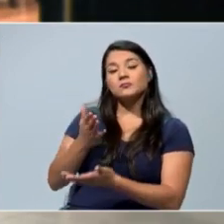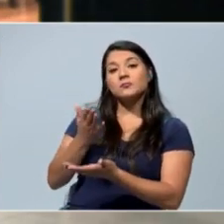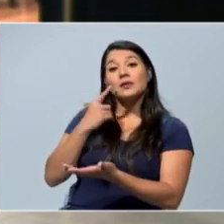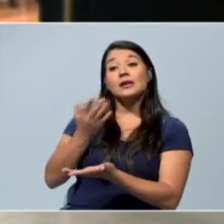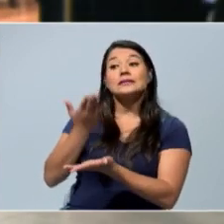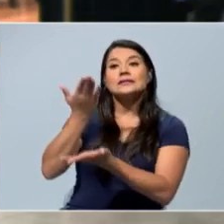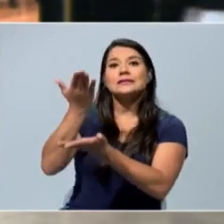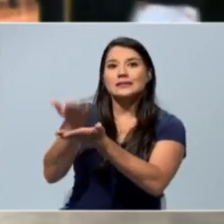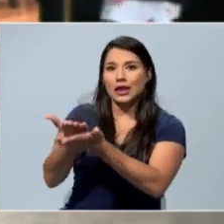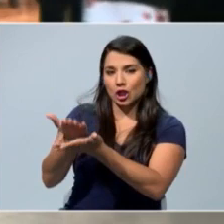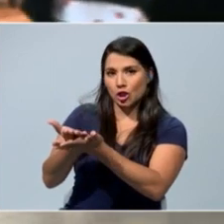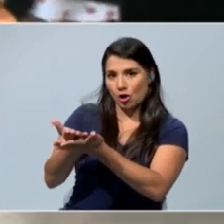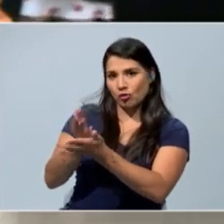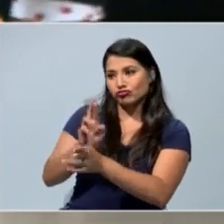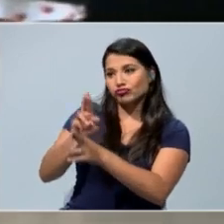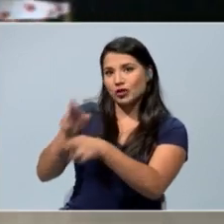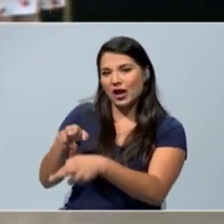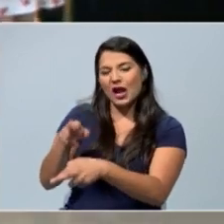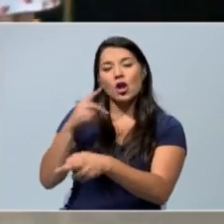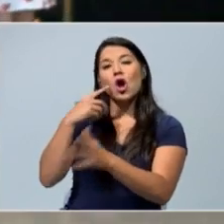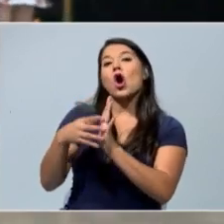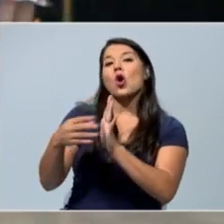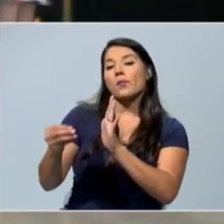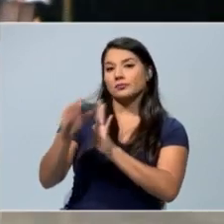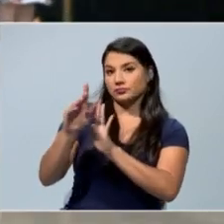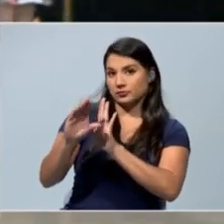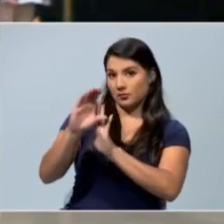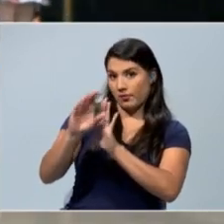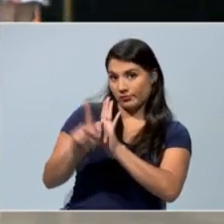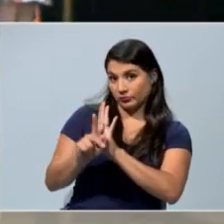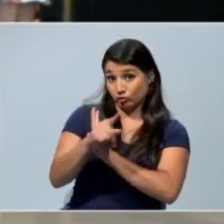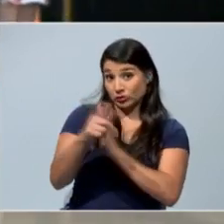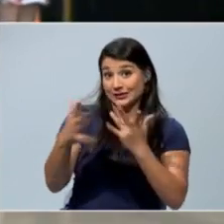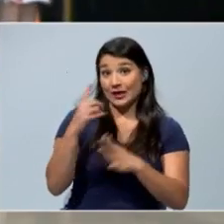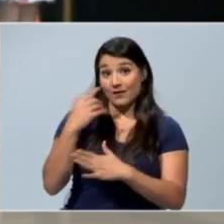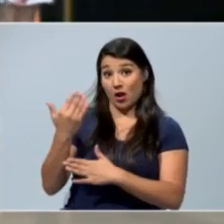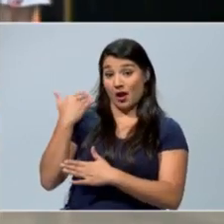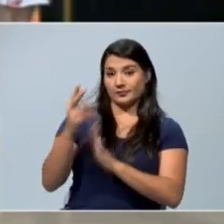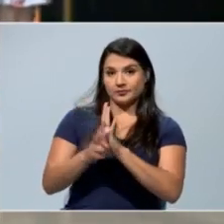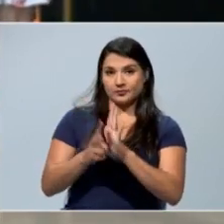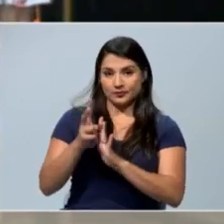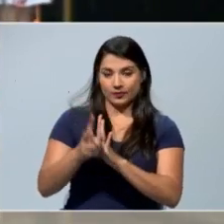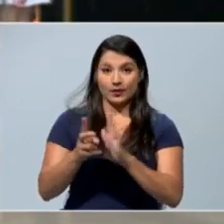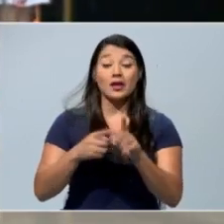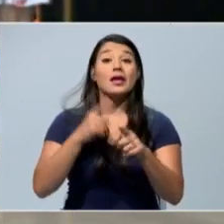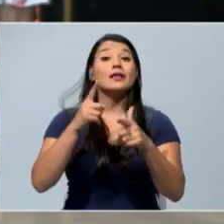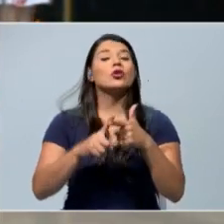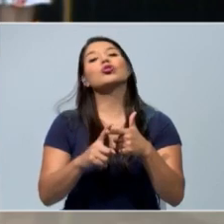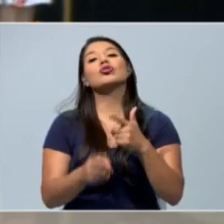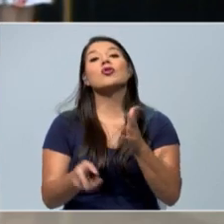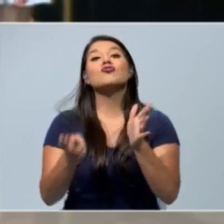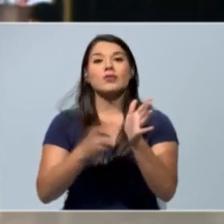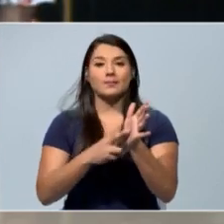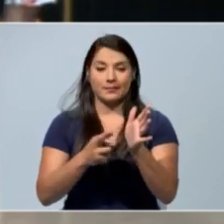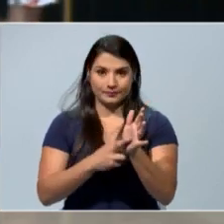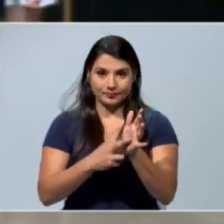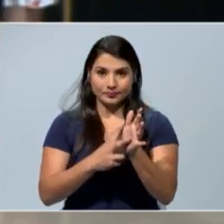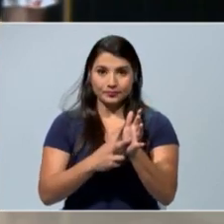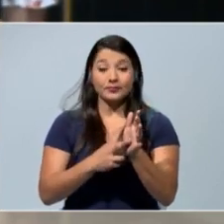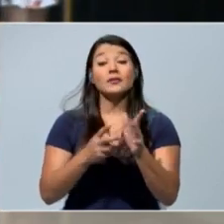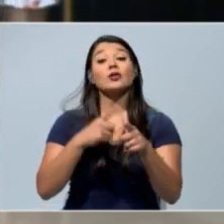estas réplicas, de estos ejemplares, que es lo que estábamos también observando en estas imágenes. Repetimos entonces, prevista esta conmemoración,